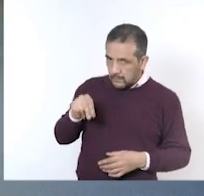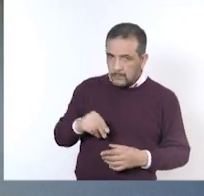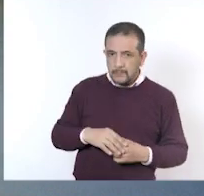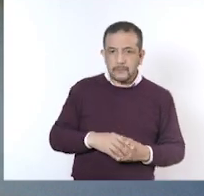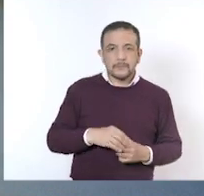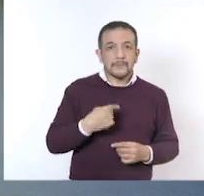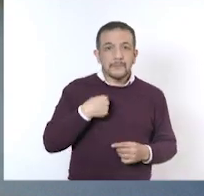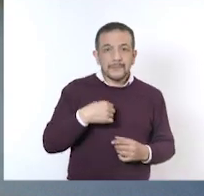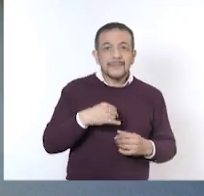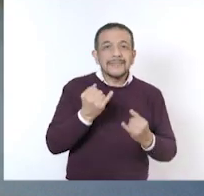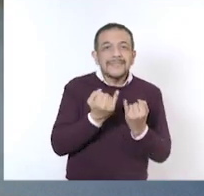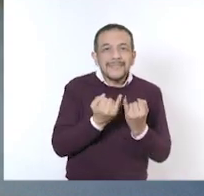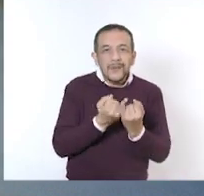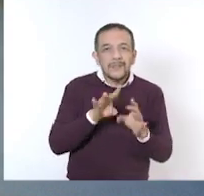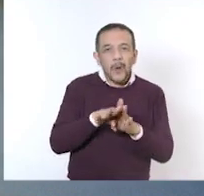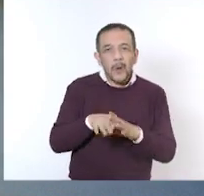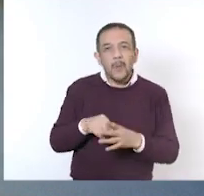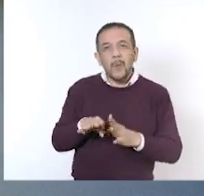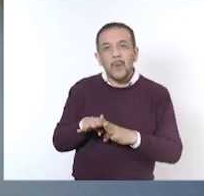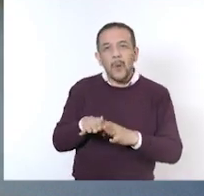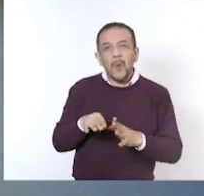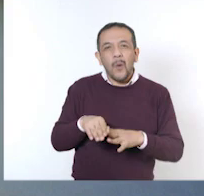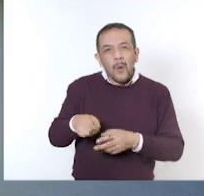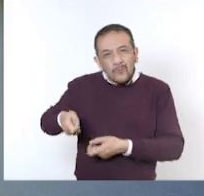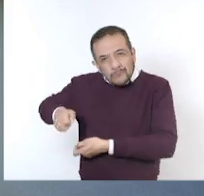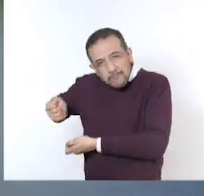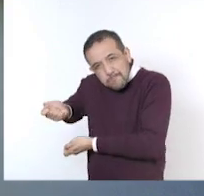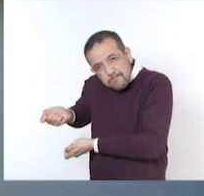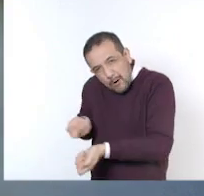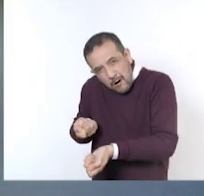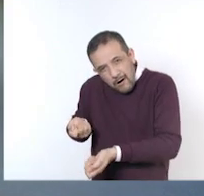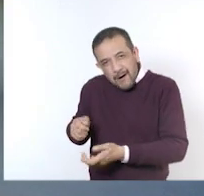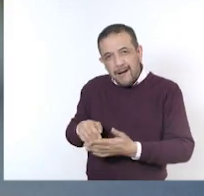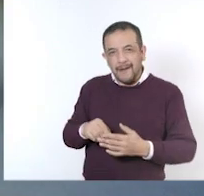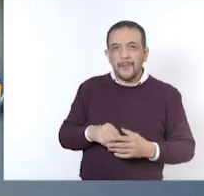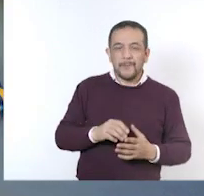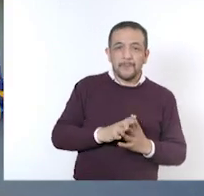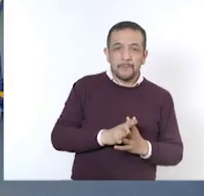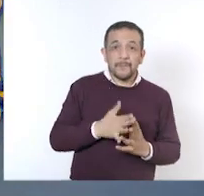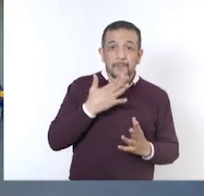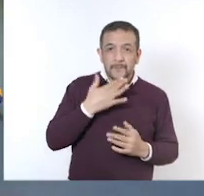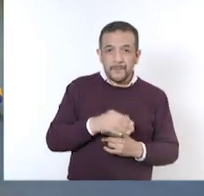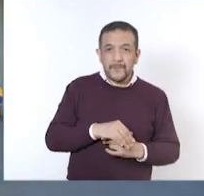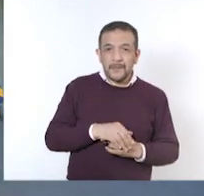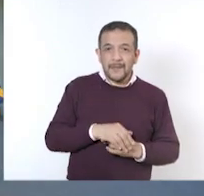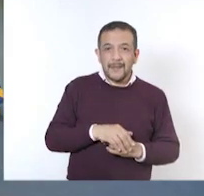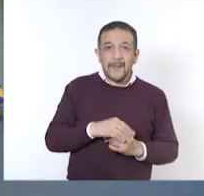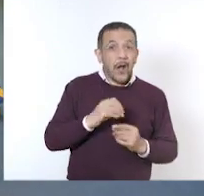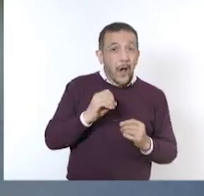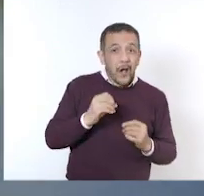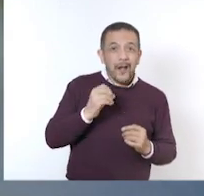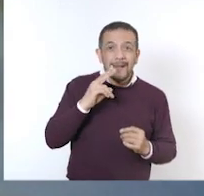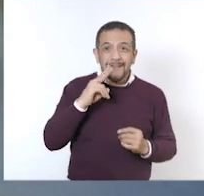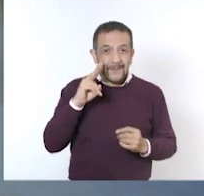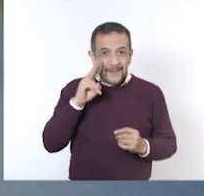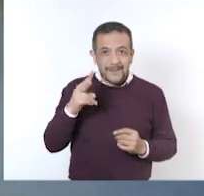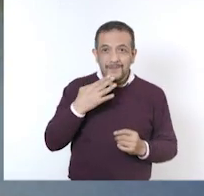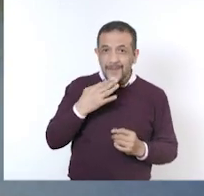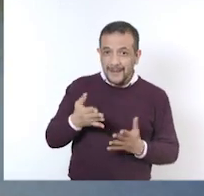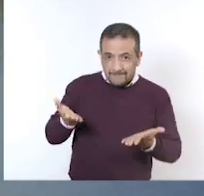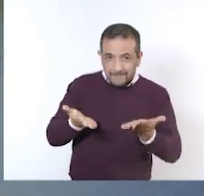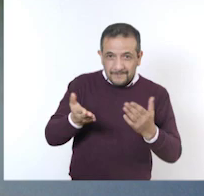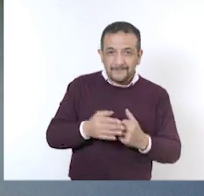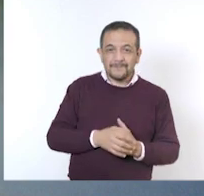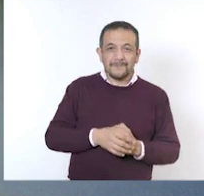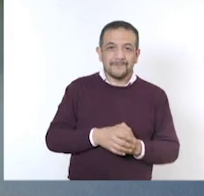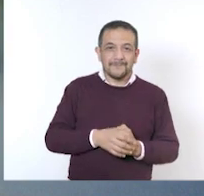Venga, hockey. Venga. Es como si fuera hockey. Muy bien, Jesús. Venga, vamos. De ladito. Excelente. Ahí está. Eso es,